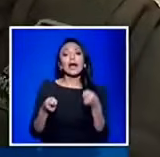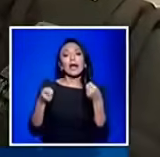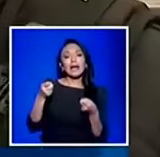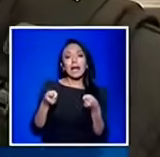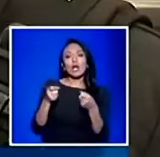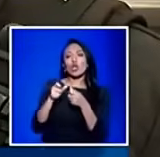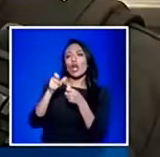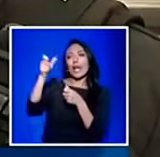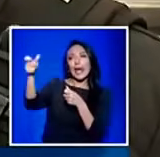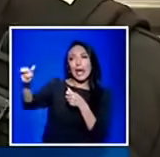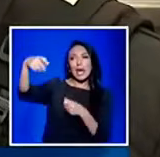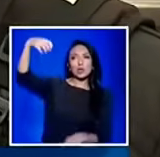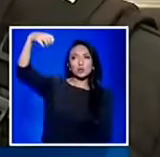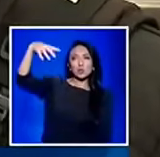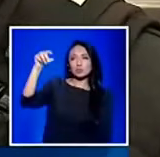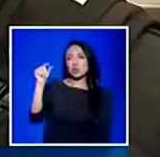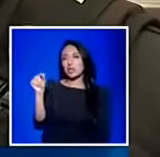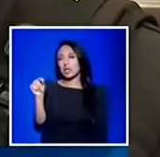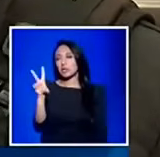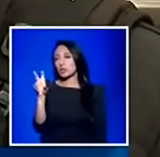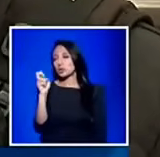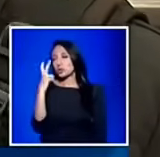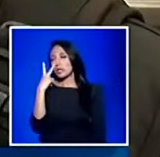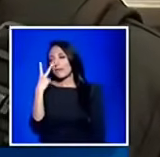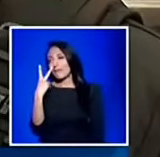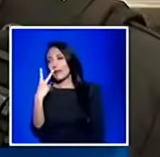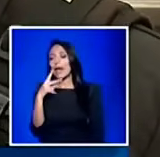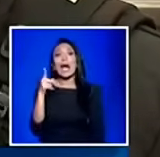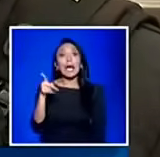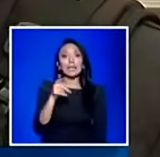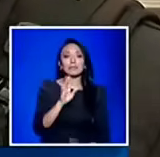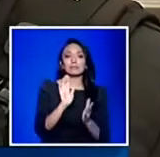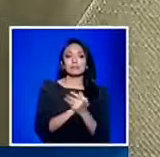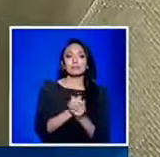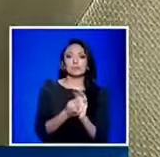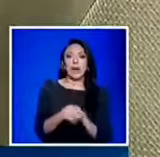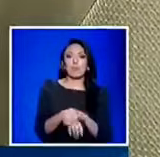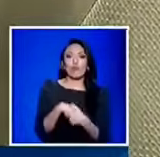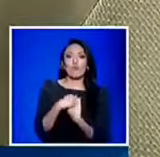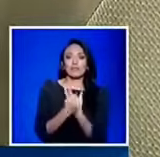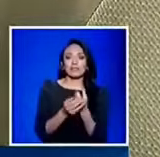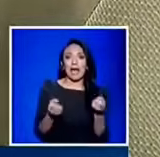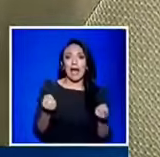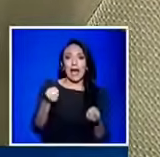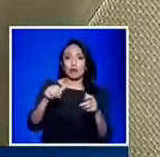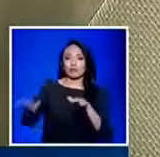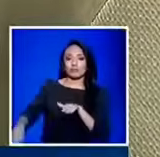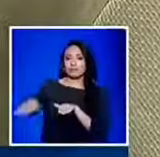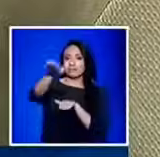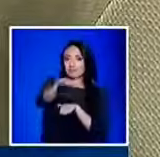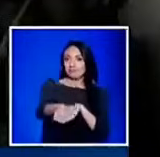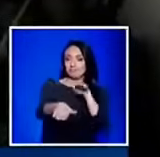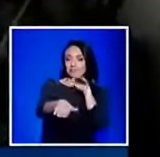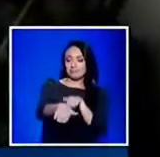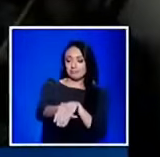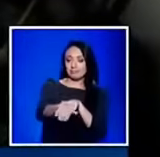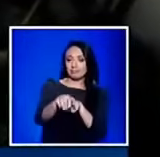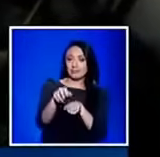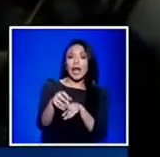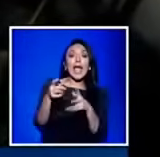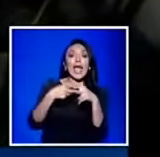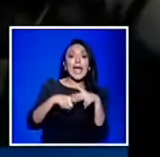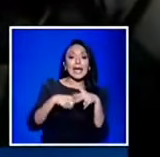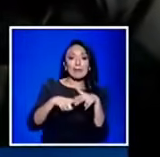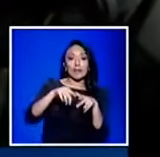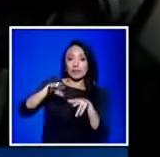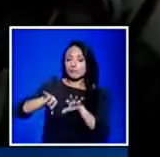poco alumbrados, quizá un poco abandonados, es ahí donde ellos estacionaban este vehículo en la parte delantera, sacaban las